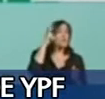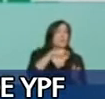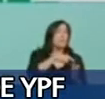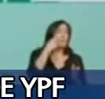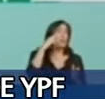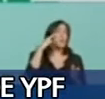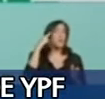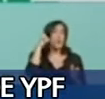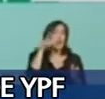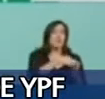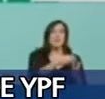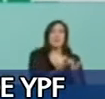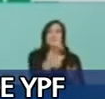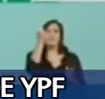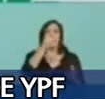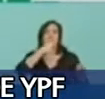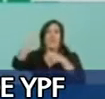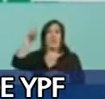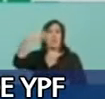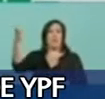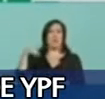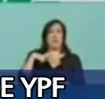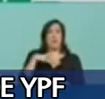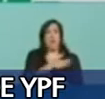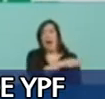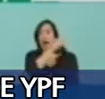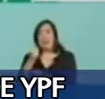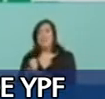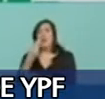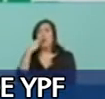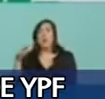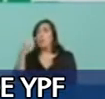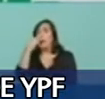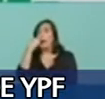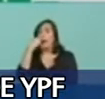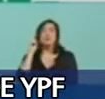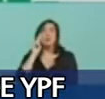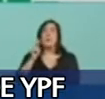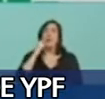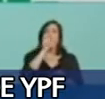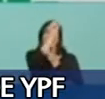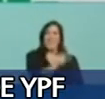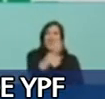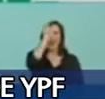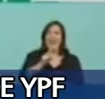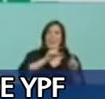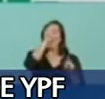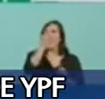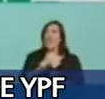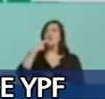vez en el año 2011 como ustedes pueden ver esa importante barra